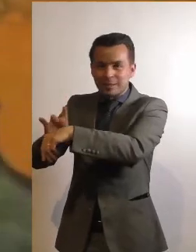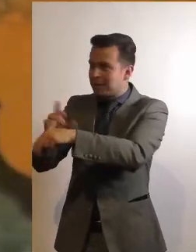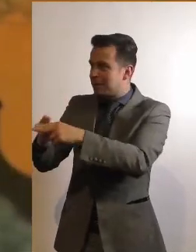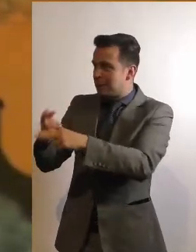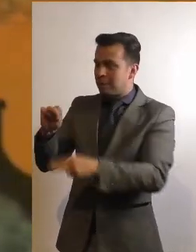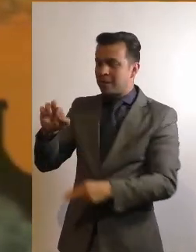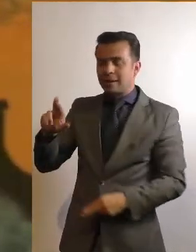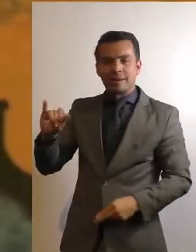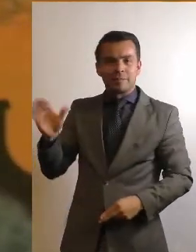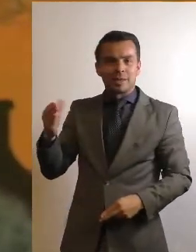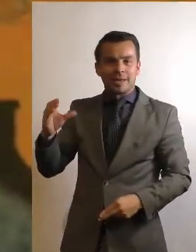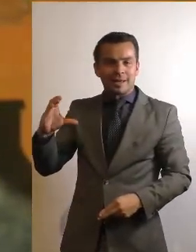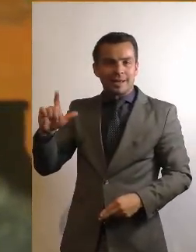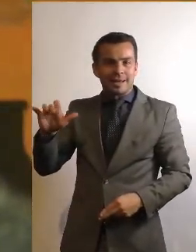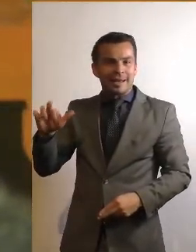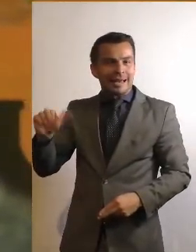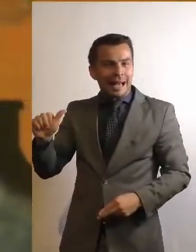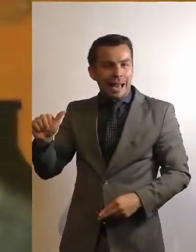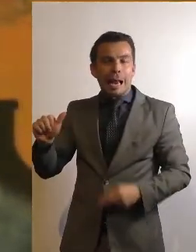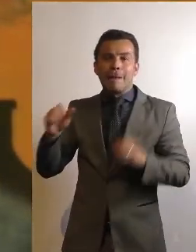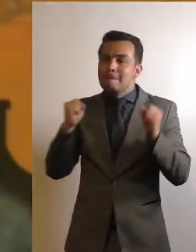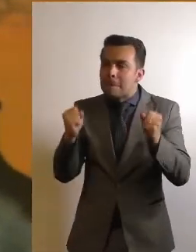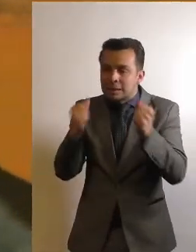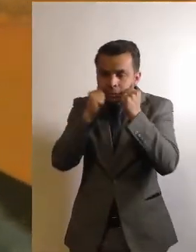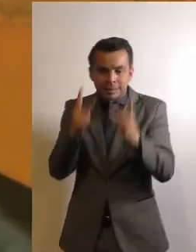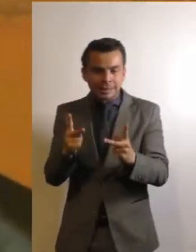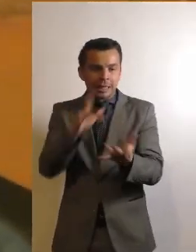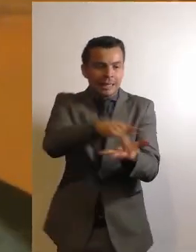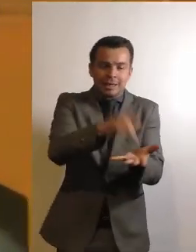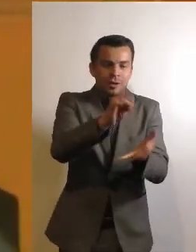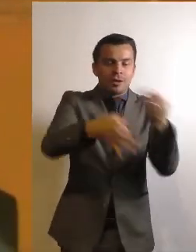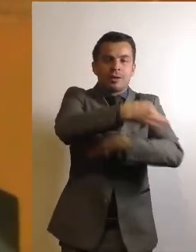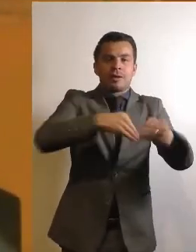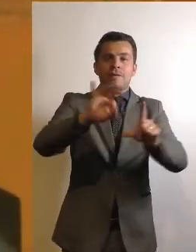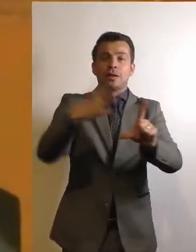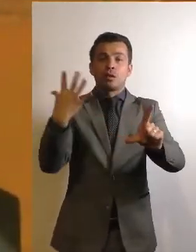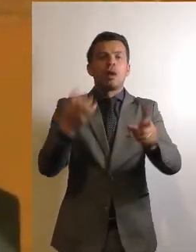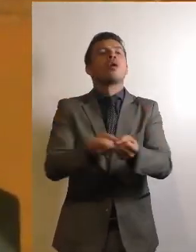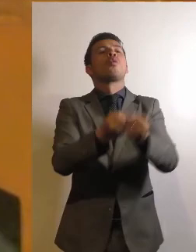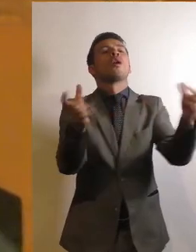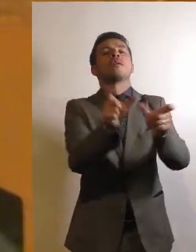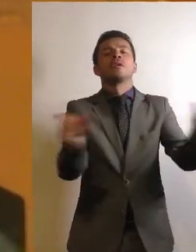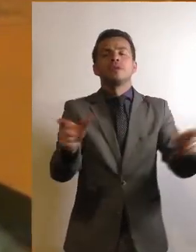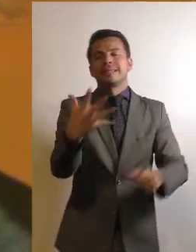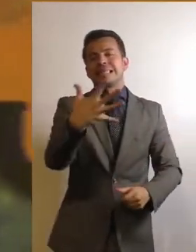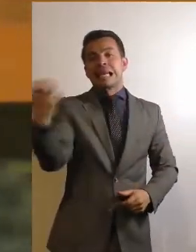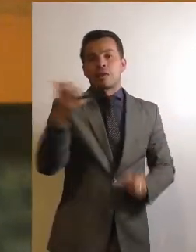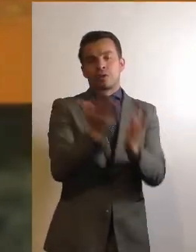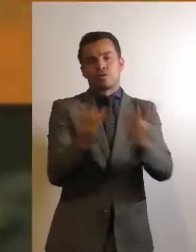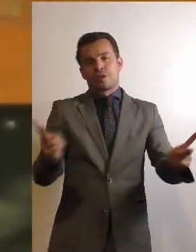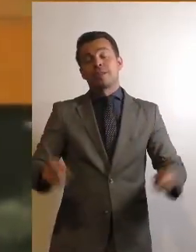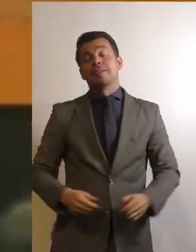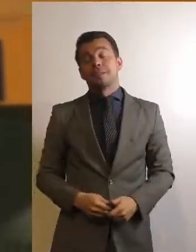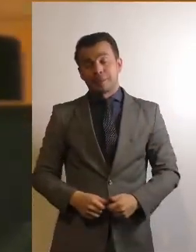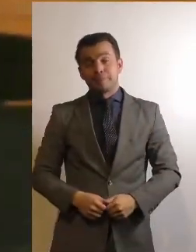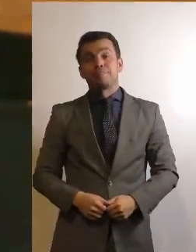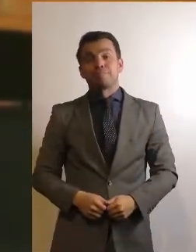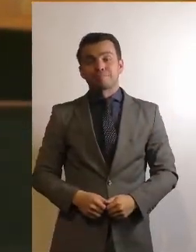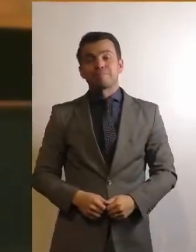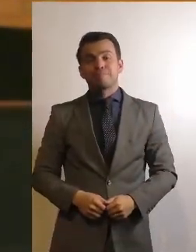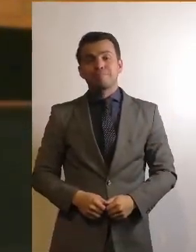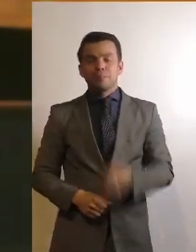virtual. Hemos movido a más o menos 500 estudiantes en esta modalidad. Adicionalmente,